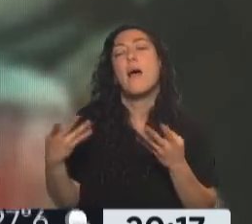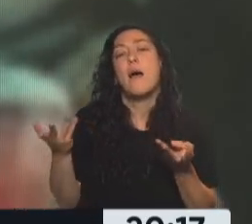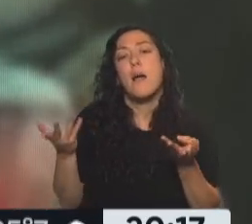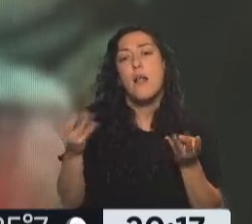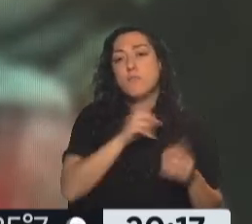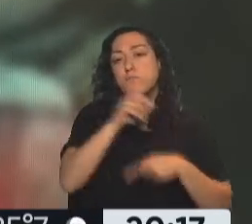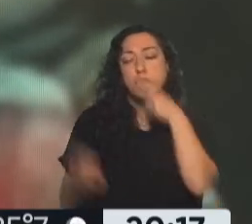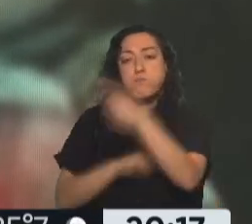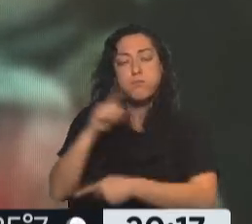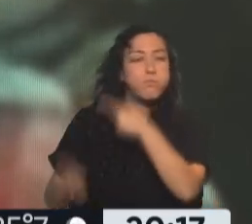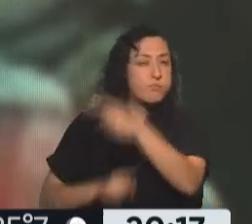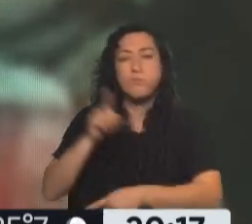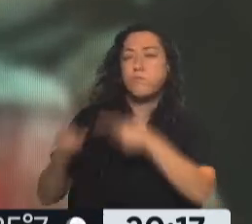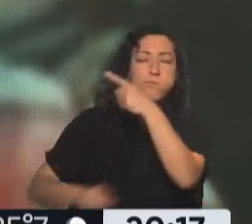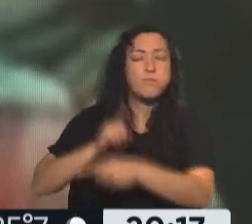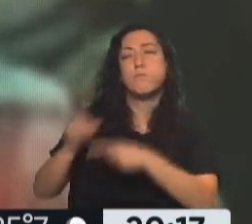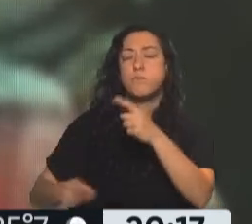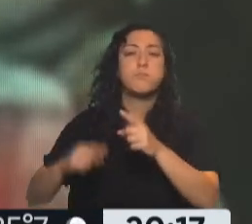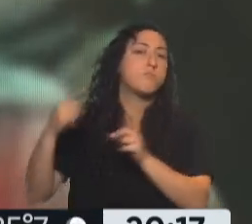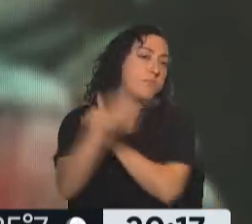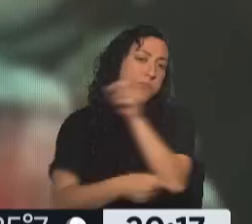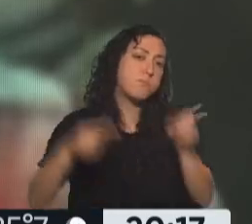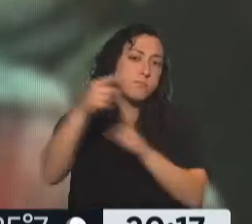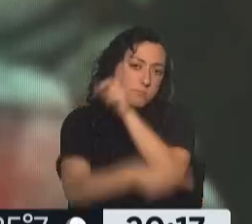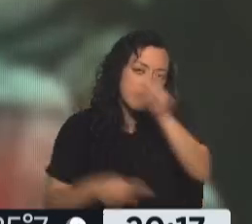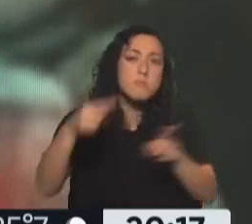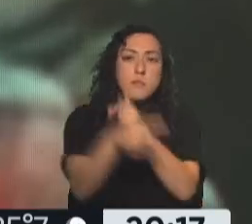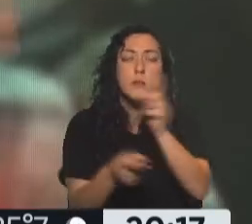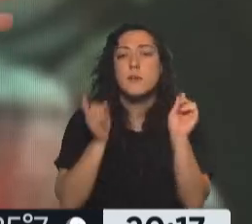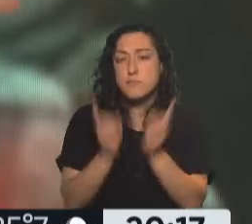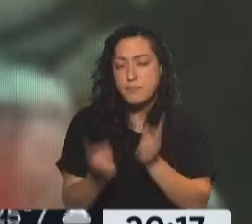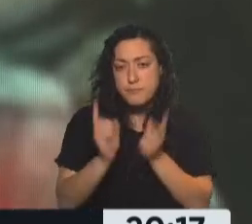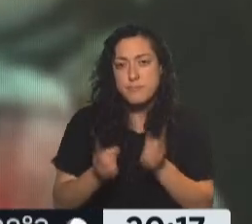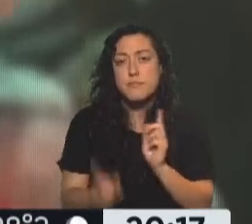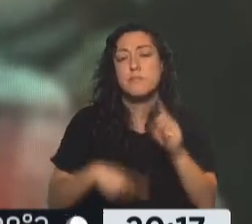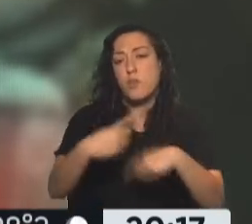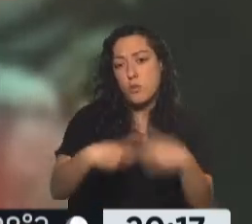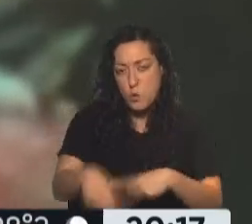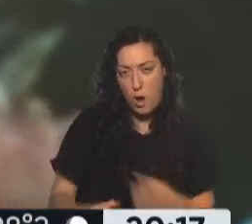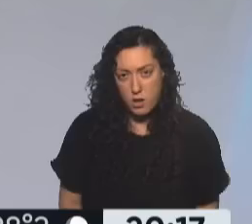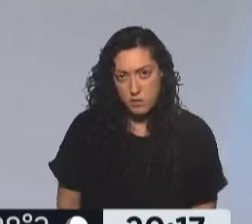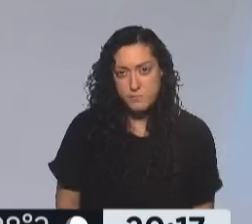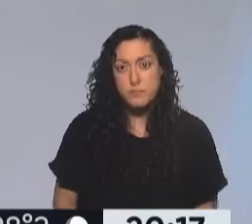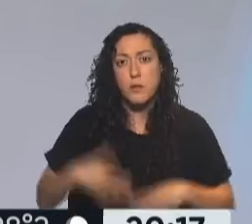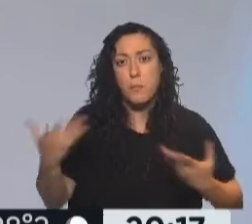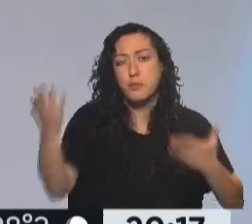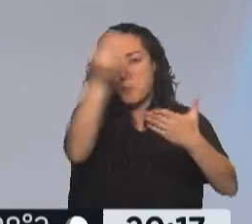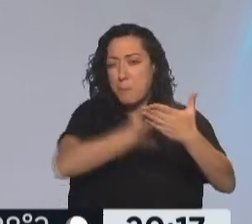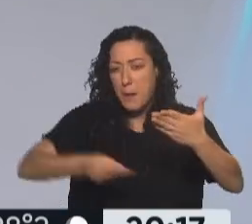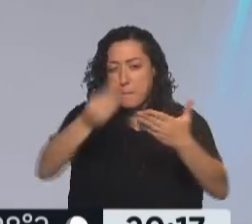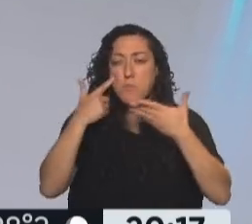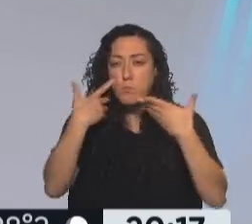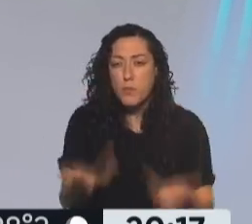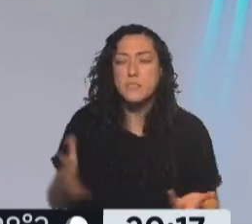ataques fueron constantes entre Hezbollah y el ejército israelí. Para eso vamos a compartir el mapa para entender de